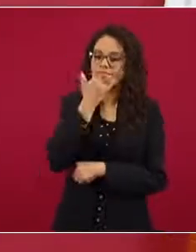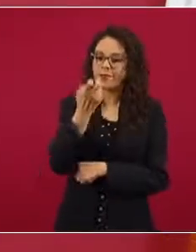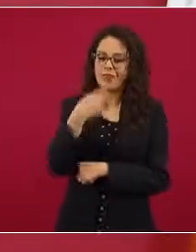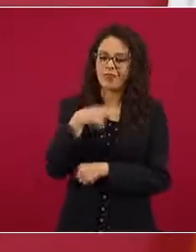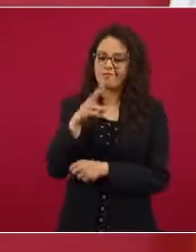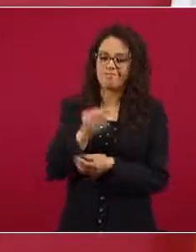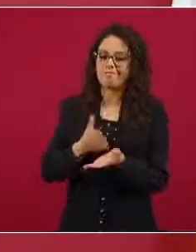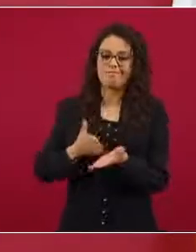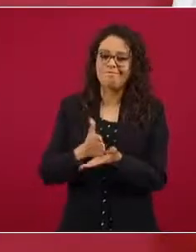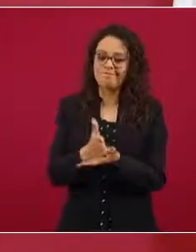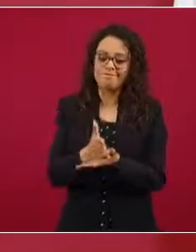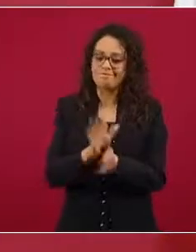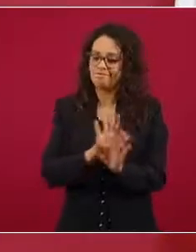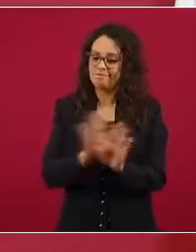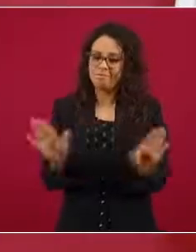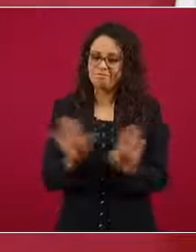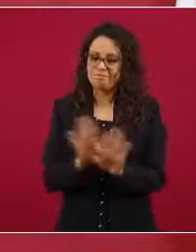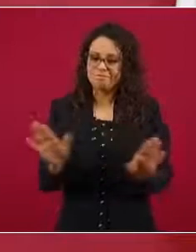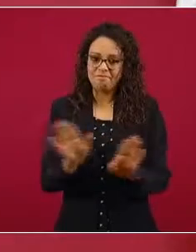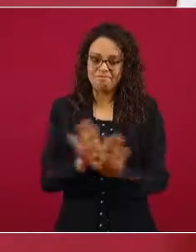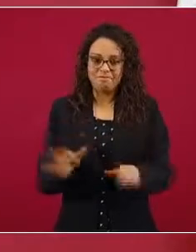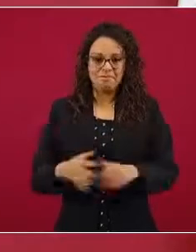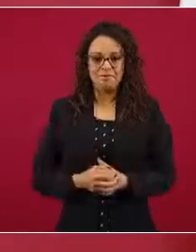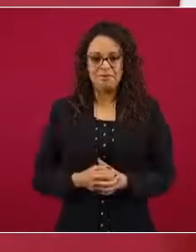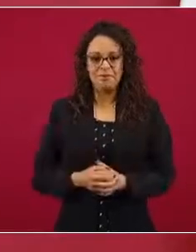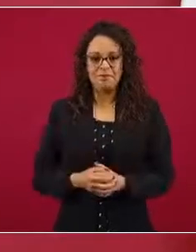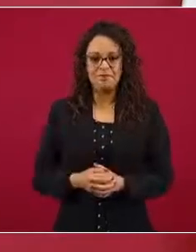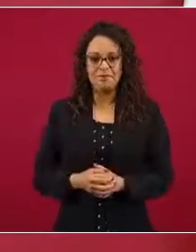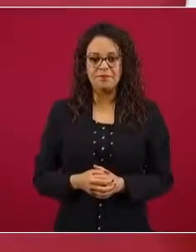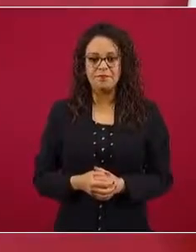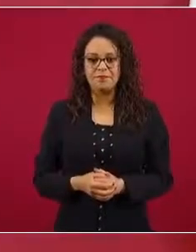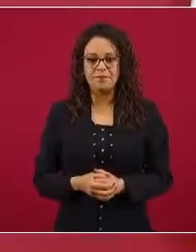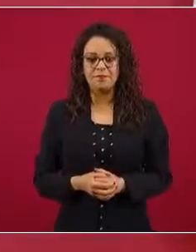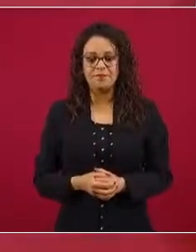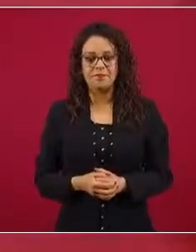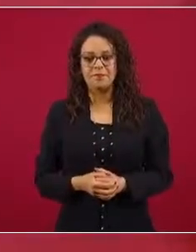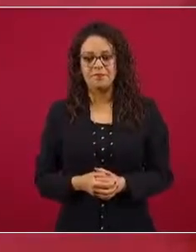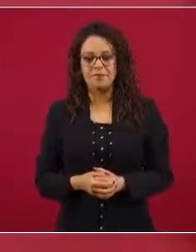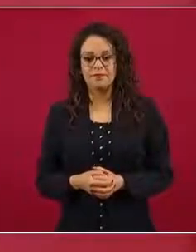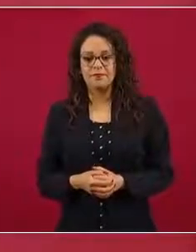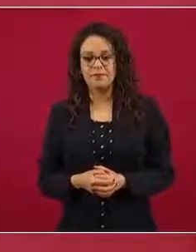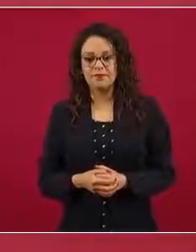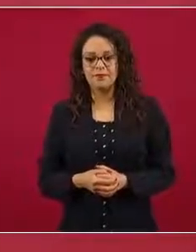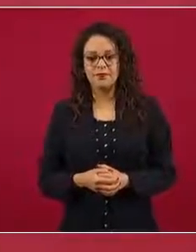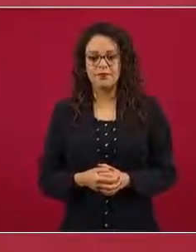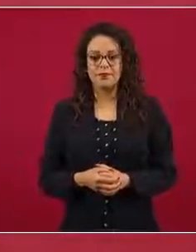de cómo al final de cuentas